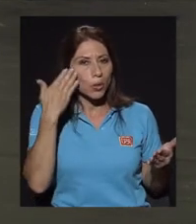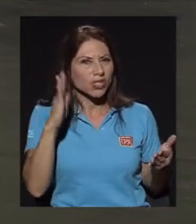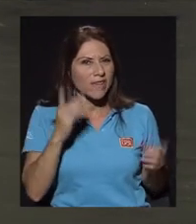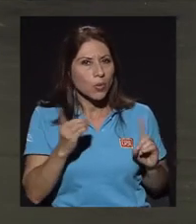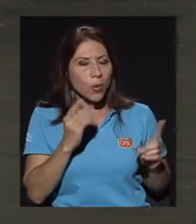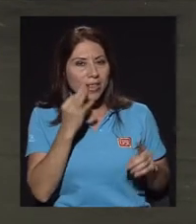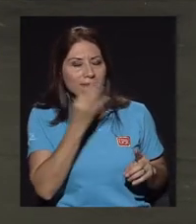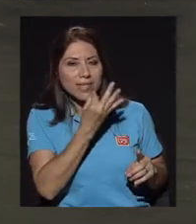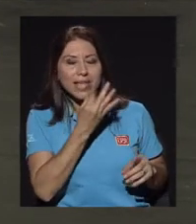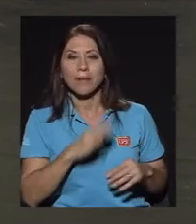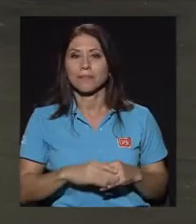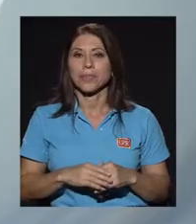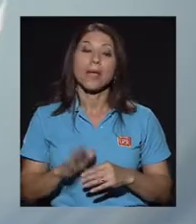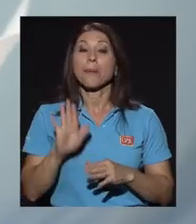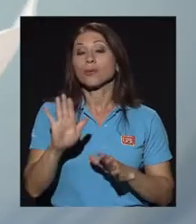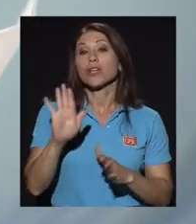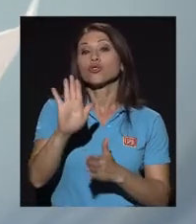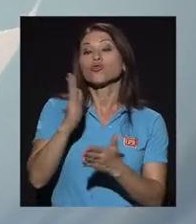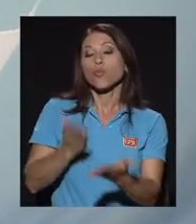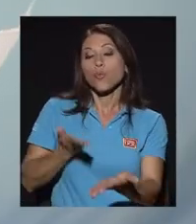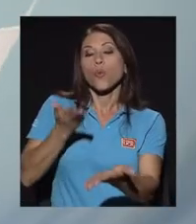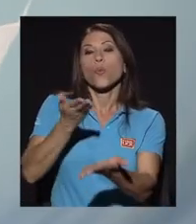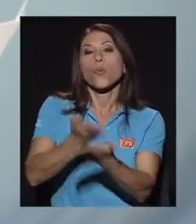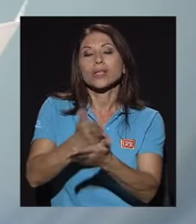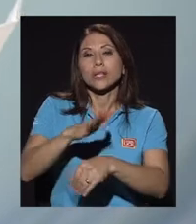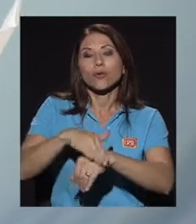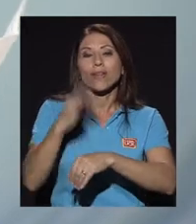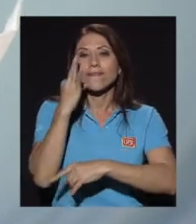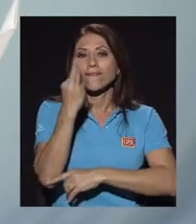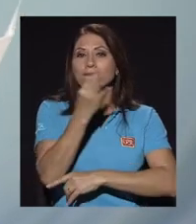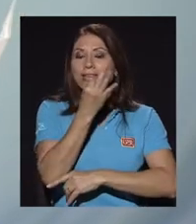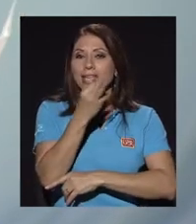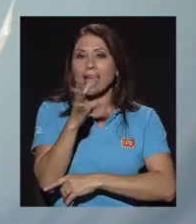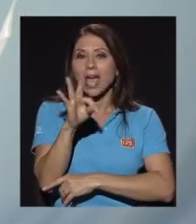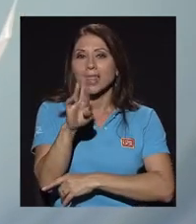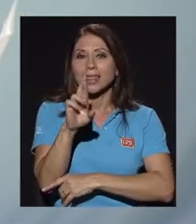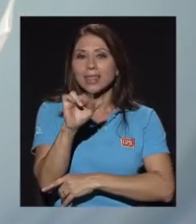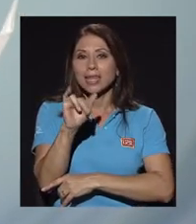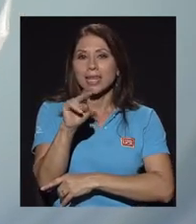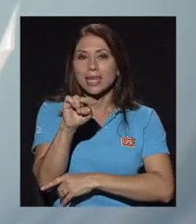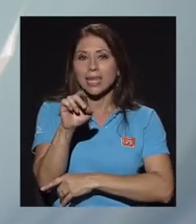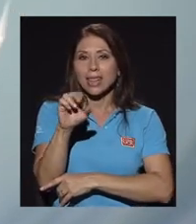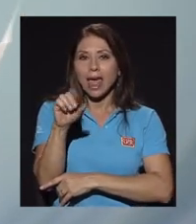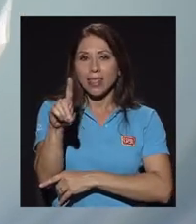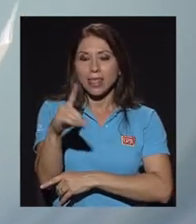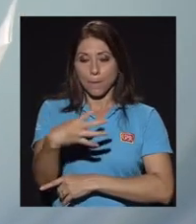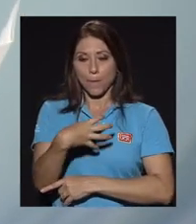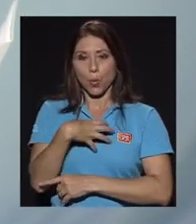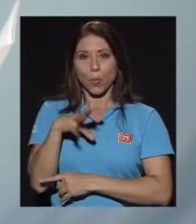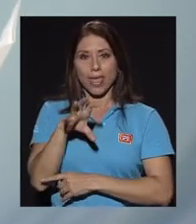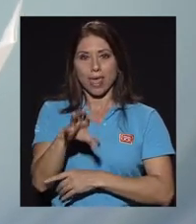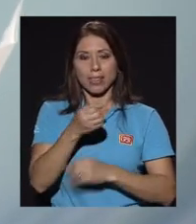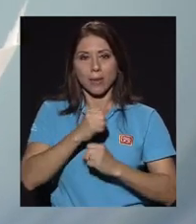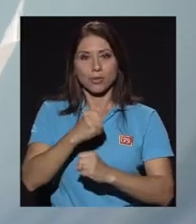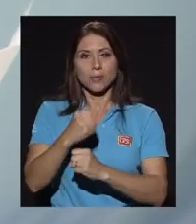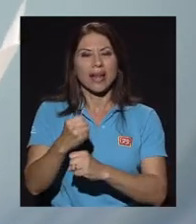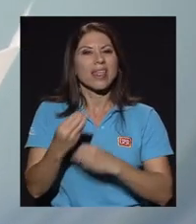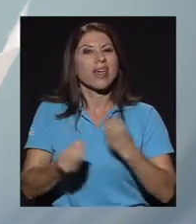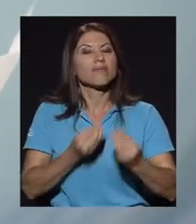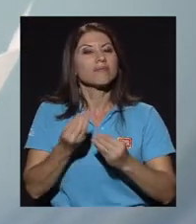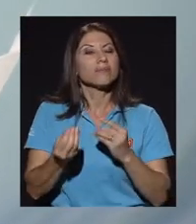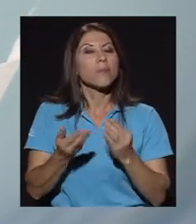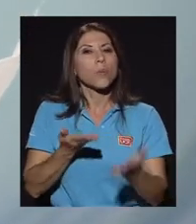Vamos a ver, ¿cuál es tu propuesta concreta con relación a la finca Trinidad, que es propiedad municipal? Es